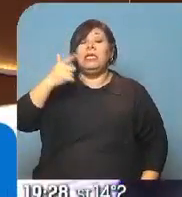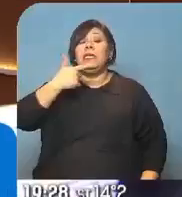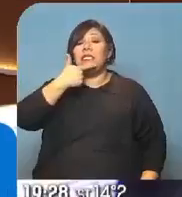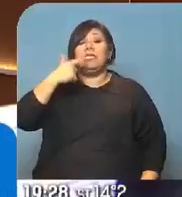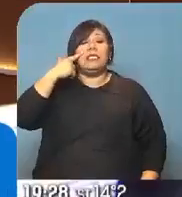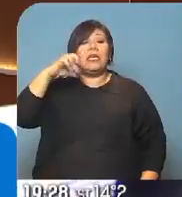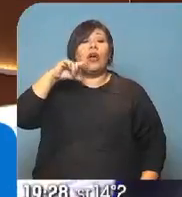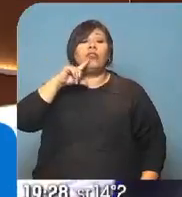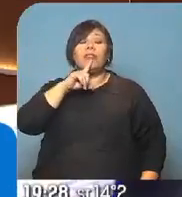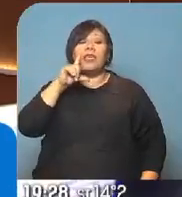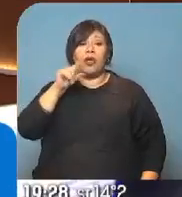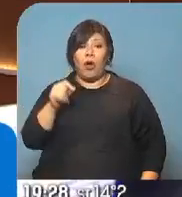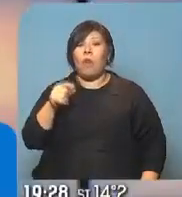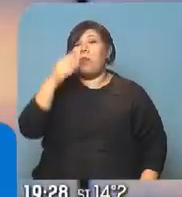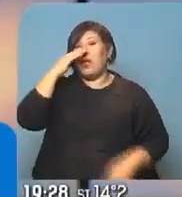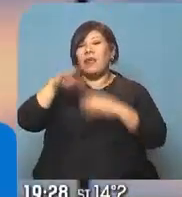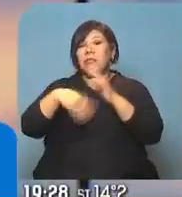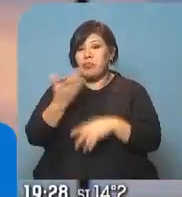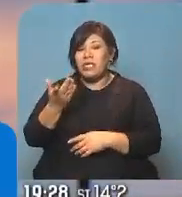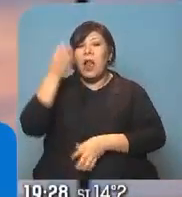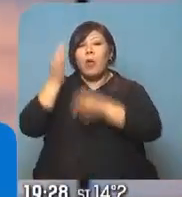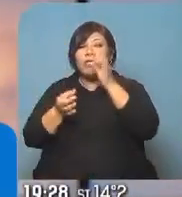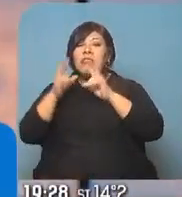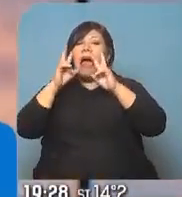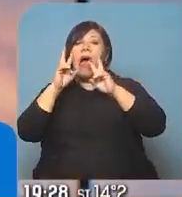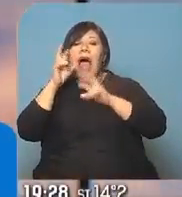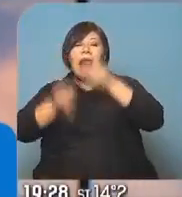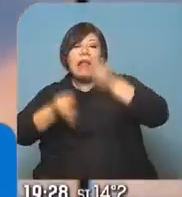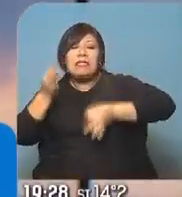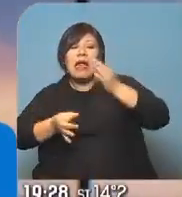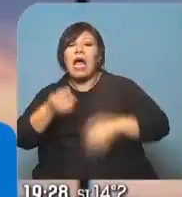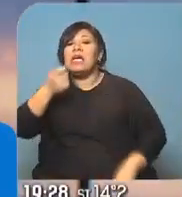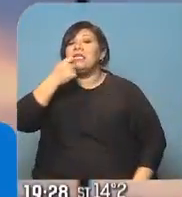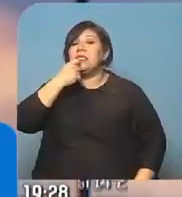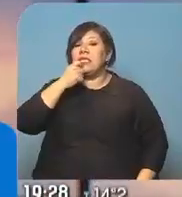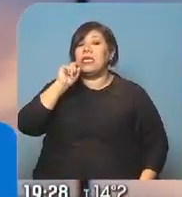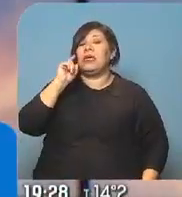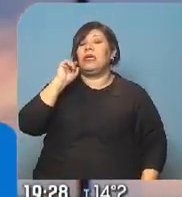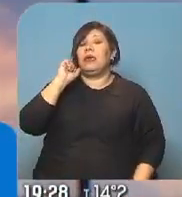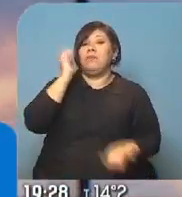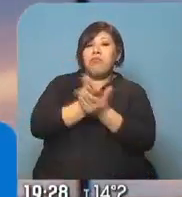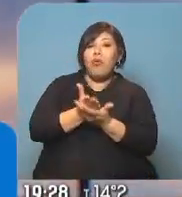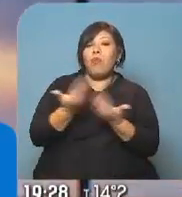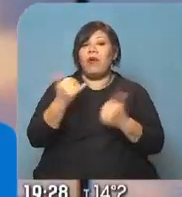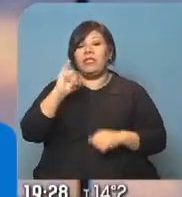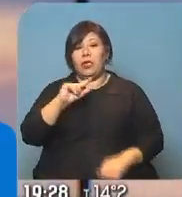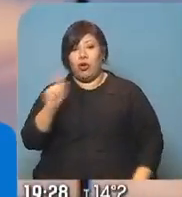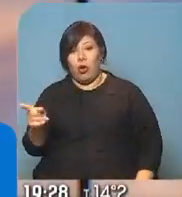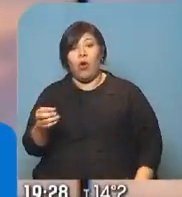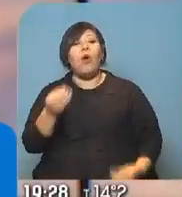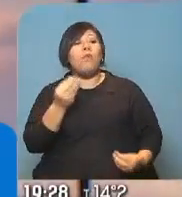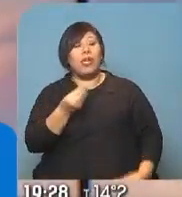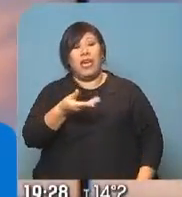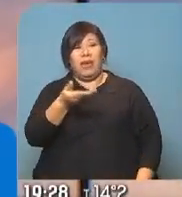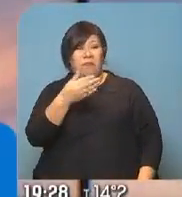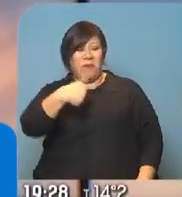si él era imputable o no. Esa era mi siguiente pregunta, porque seguramente se va a entregar en las próximas horas, lo van a acusar de homicidio